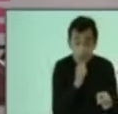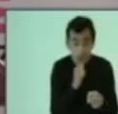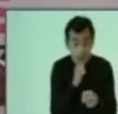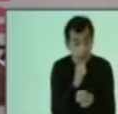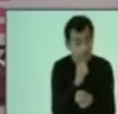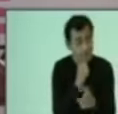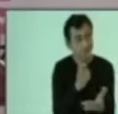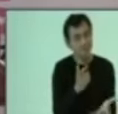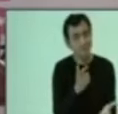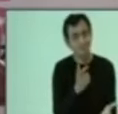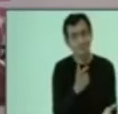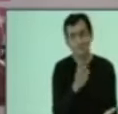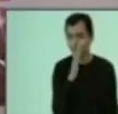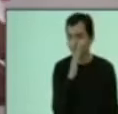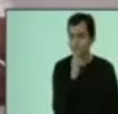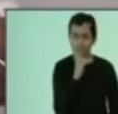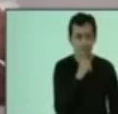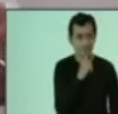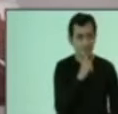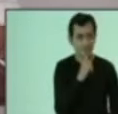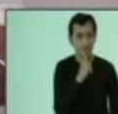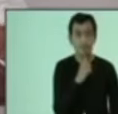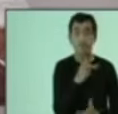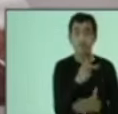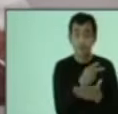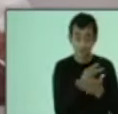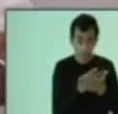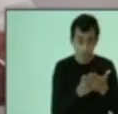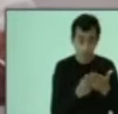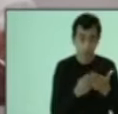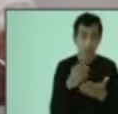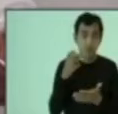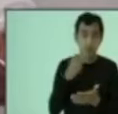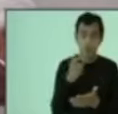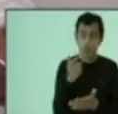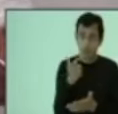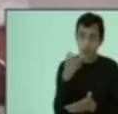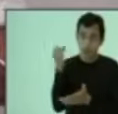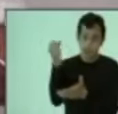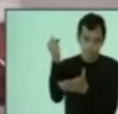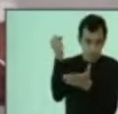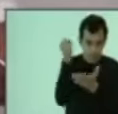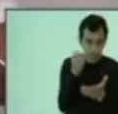ejercer? Bajar proyectos productivos también del gobierno federal para generar sus